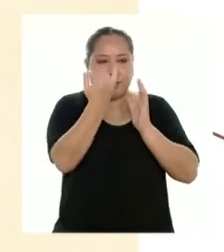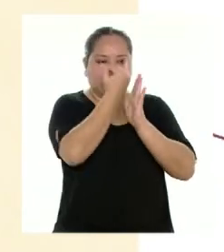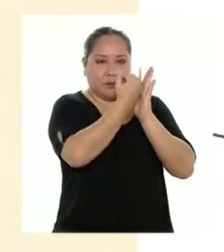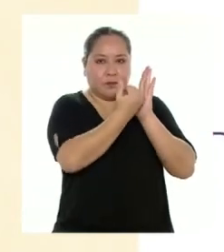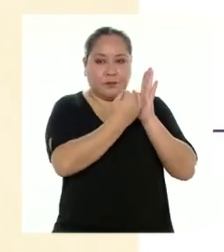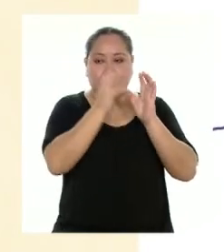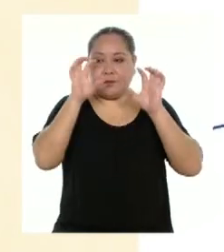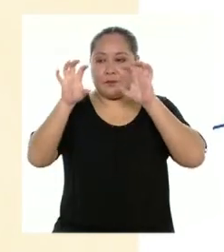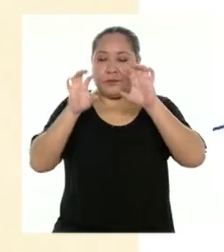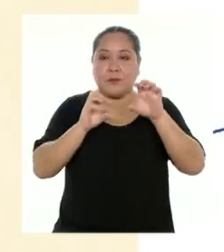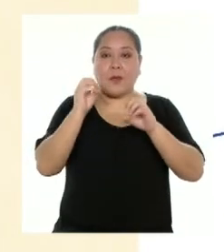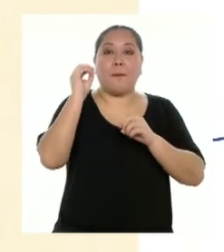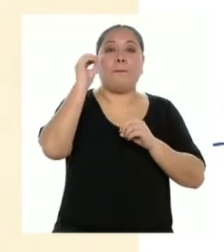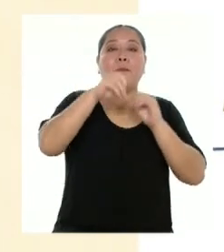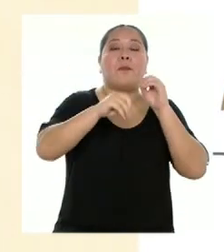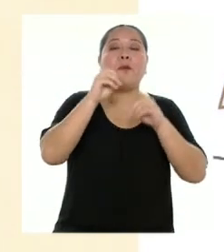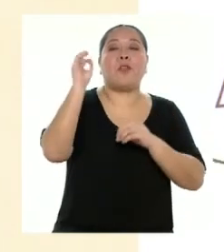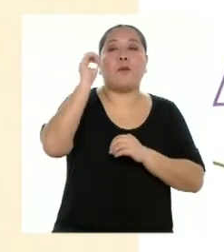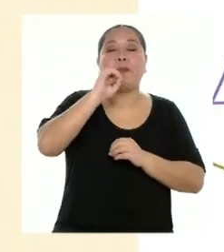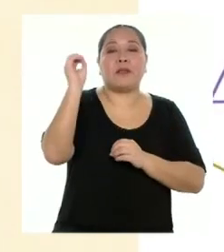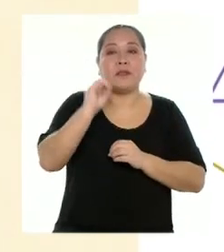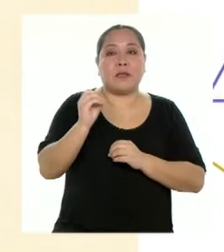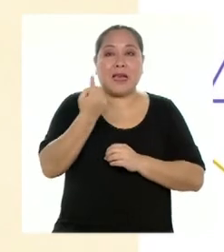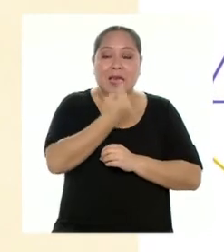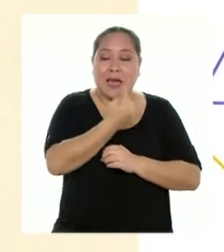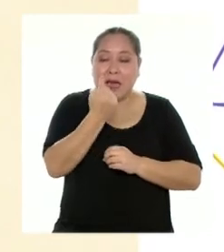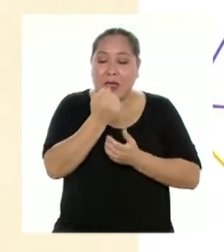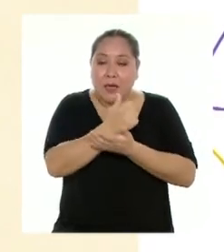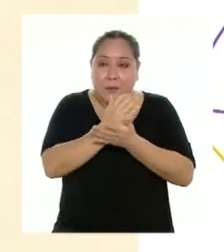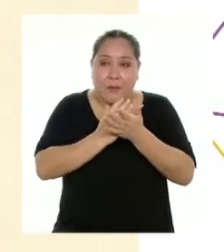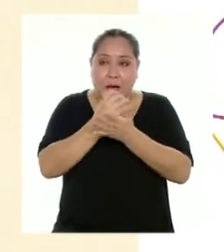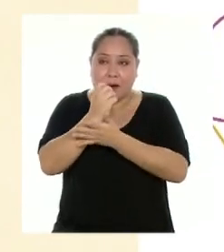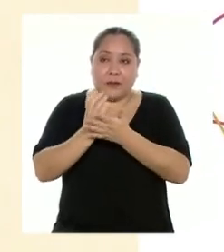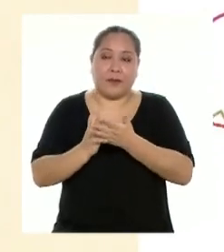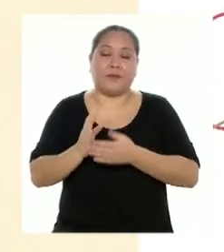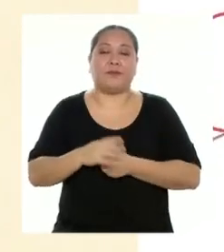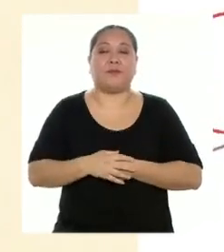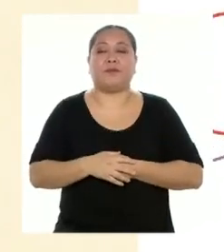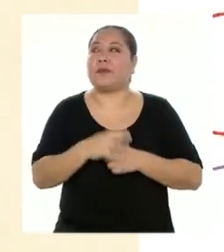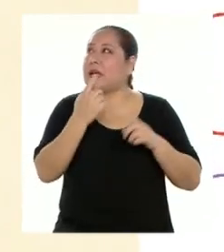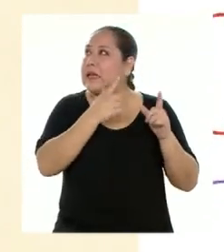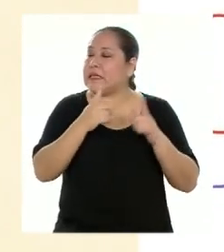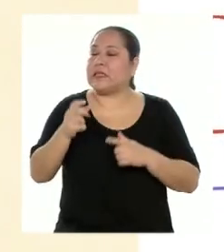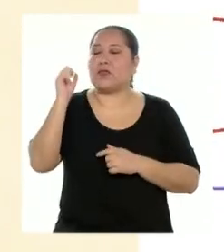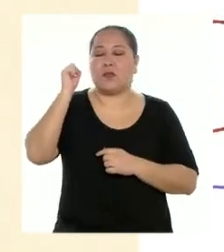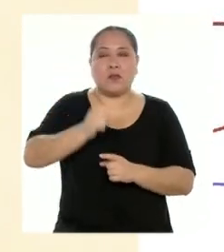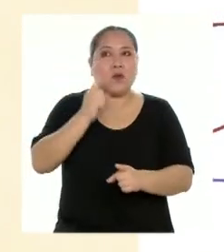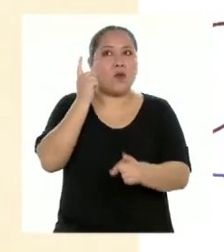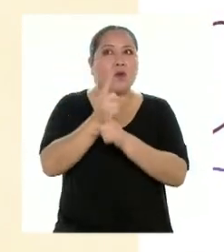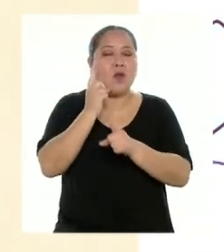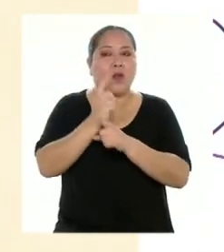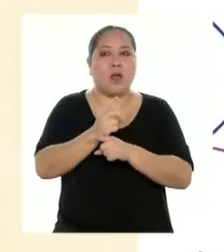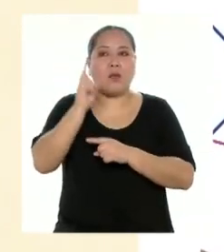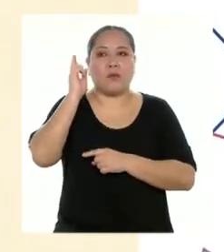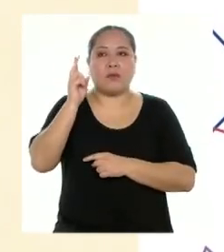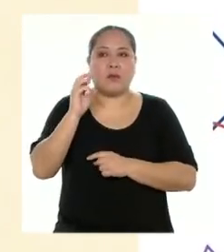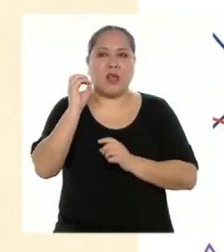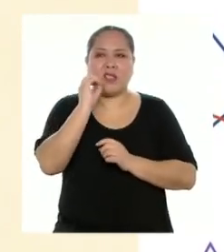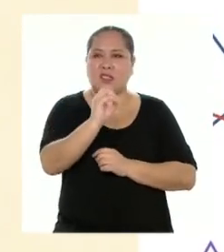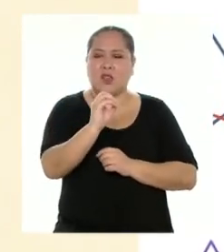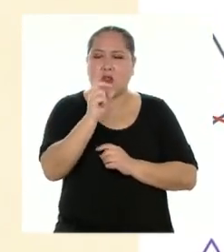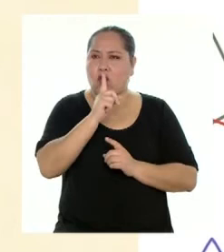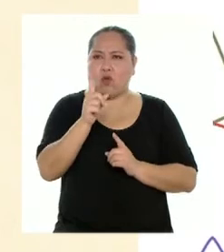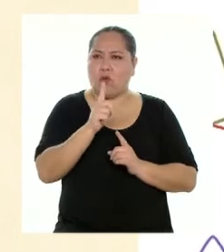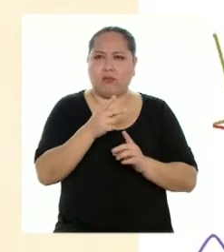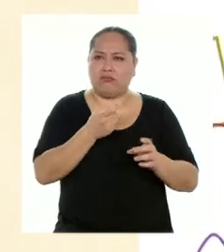que corresponden en cada uno de los sectores circulares. Listo. Efectivamente, profesora, el dato 0 no afecta a la